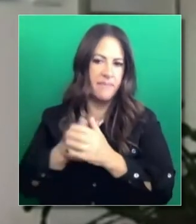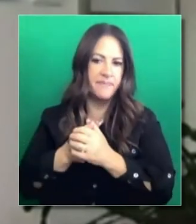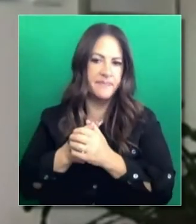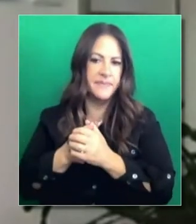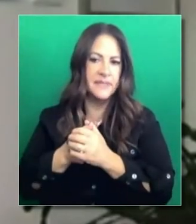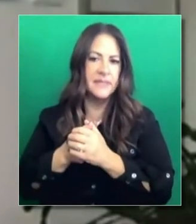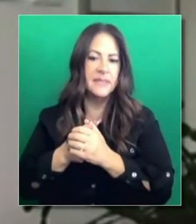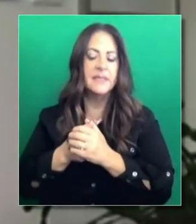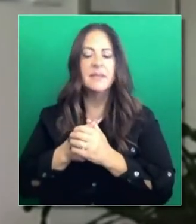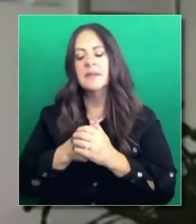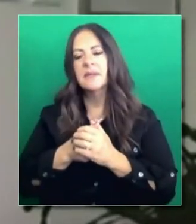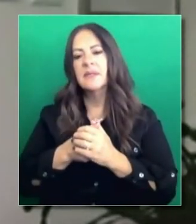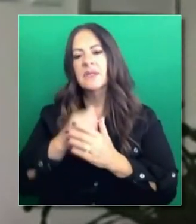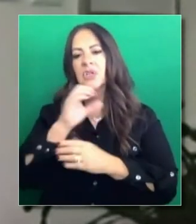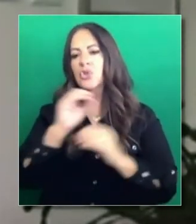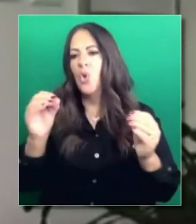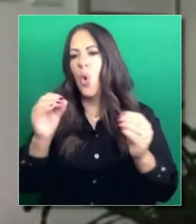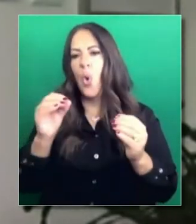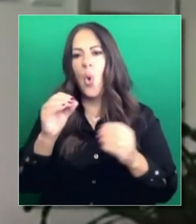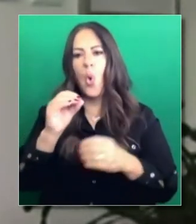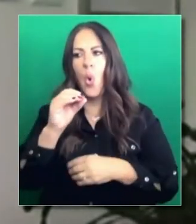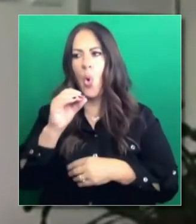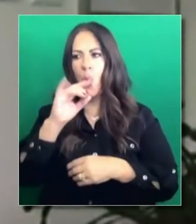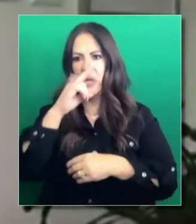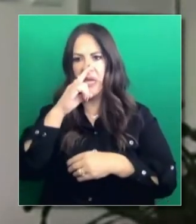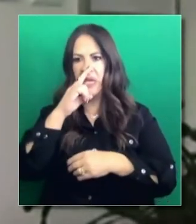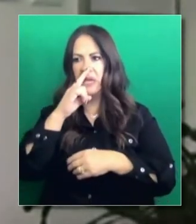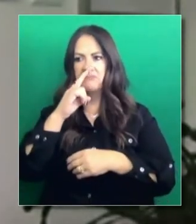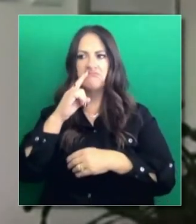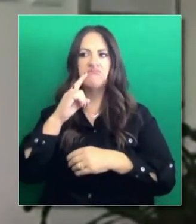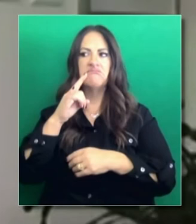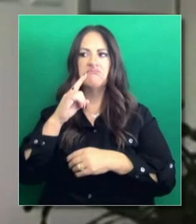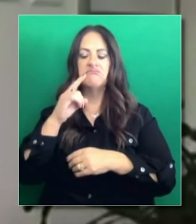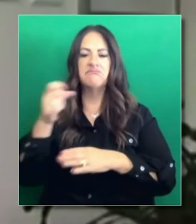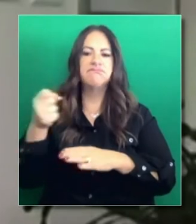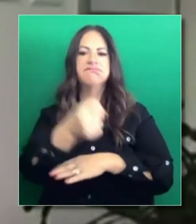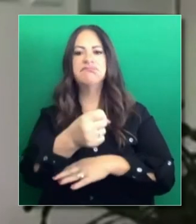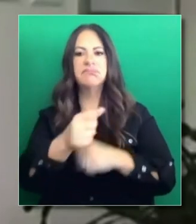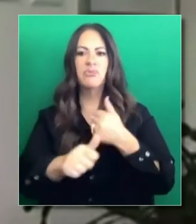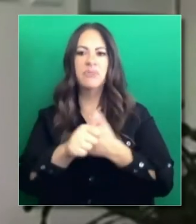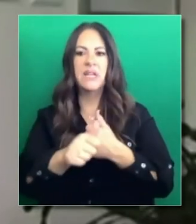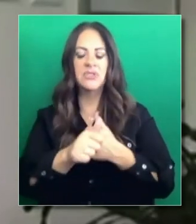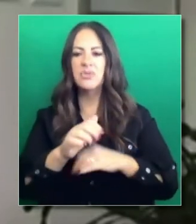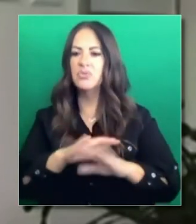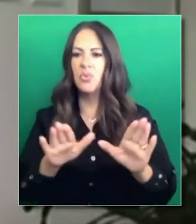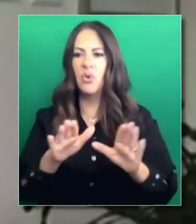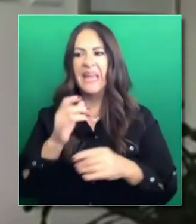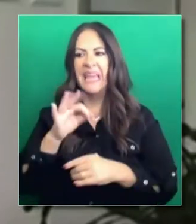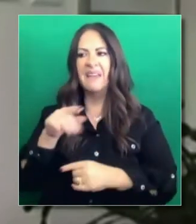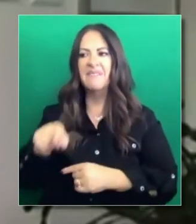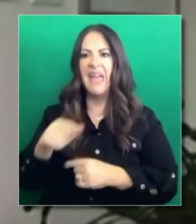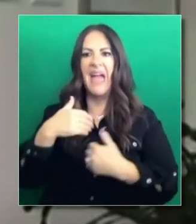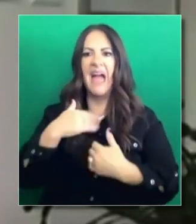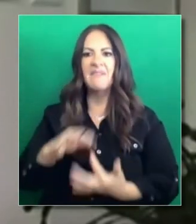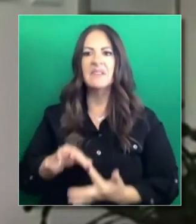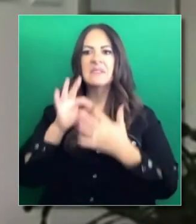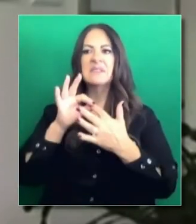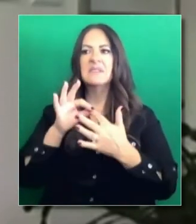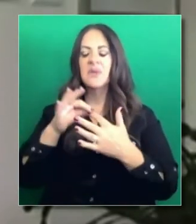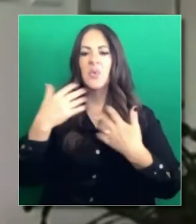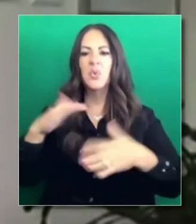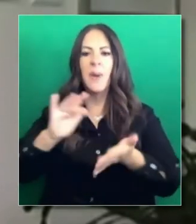sigan recibiendo ese tipo de apoyo en ese entorno. No queremos que esos estudiantes se